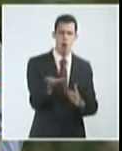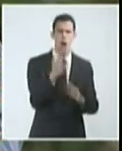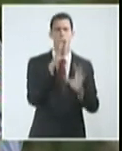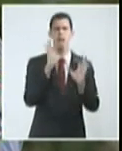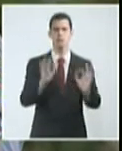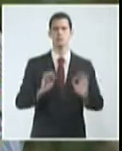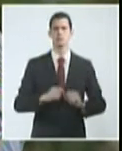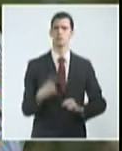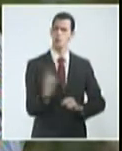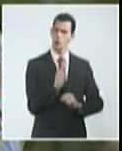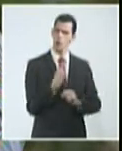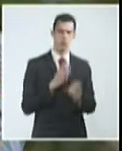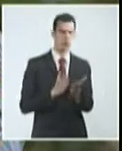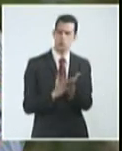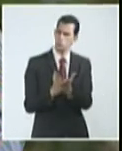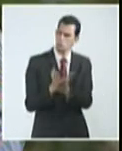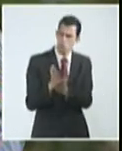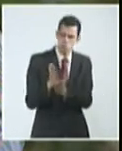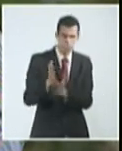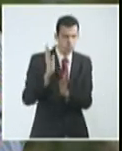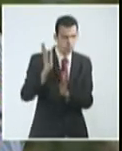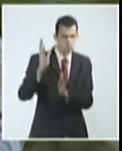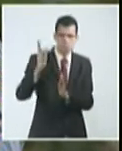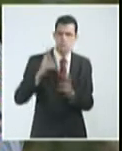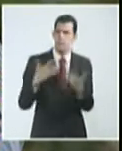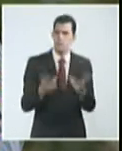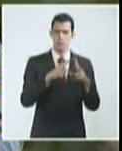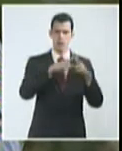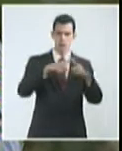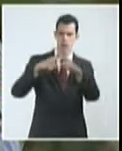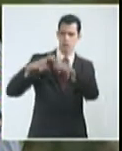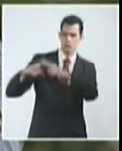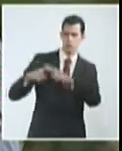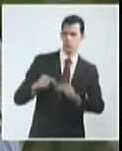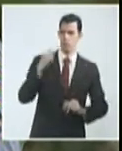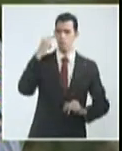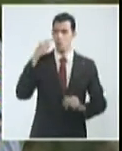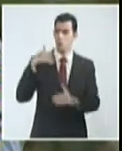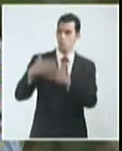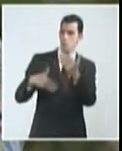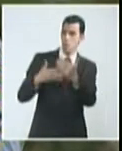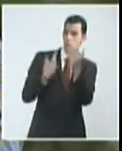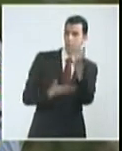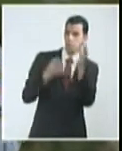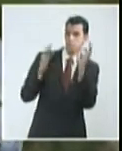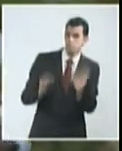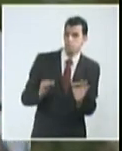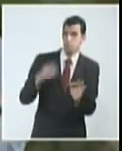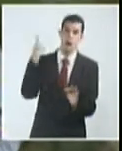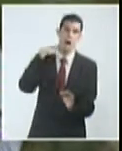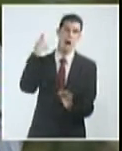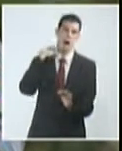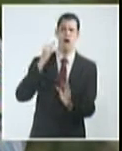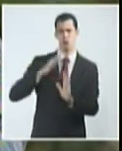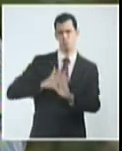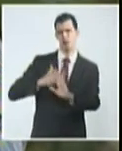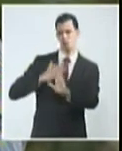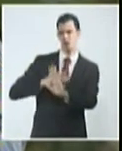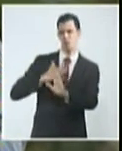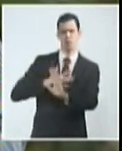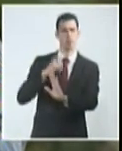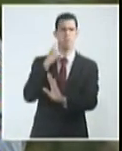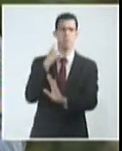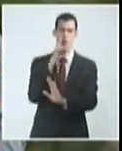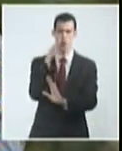para quedarse, sino que tenemos que lograr que sea sostenible, articulando todos